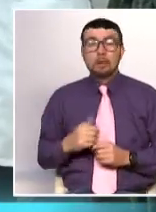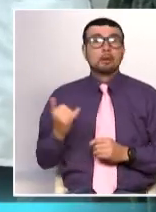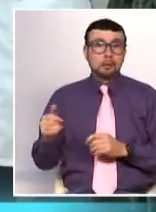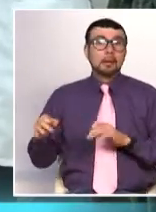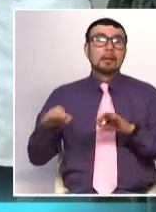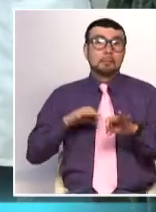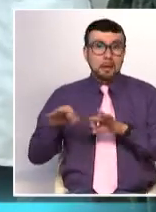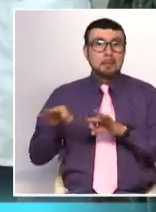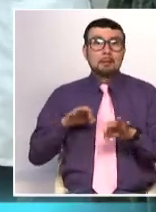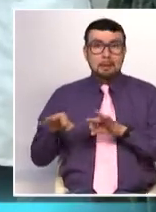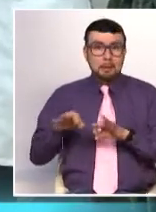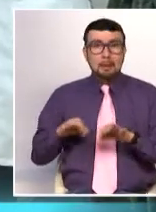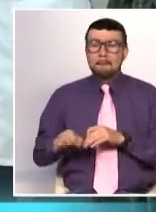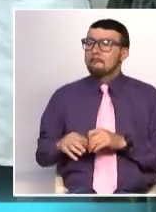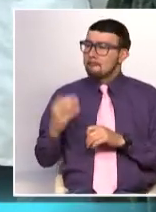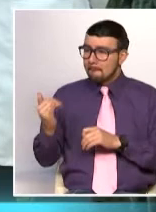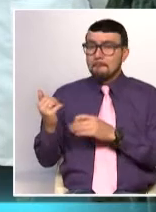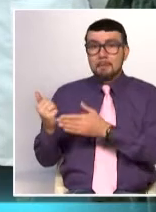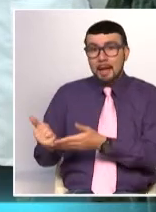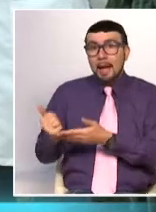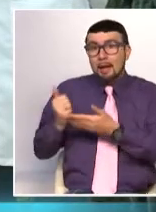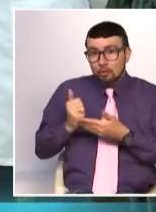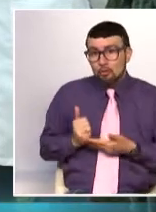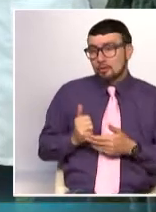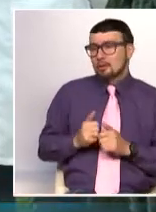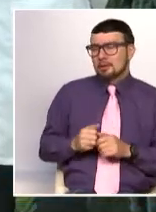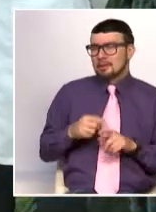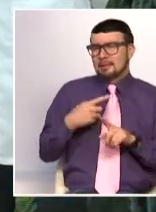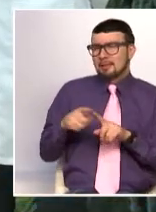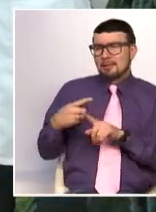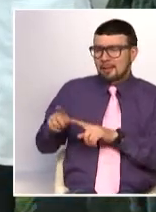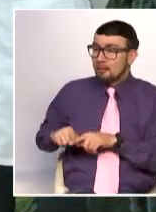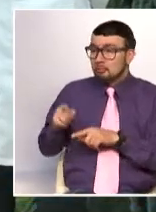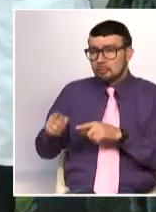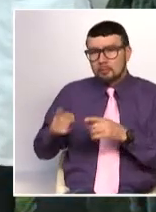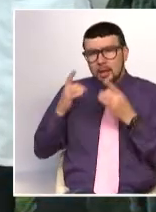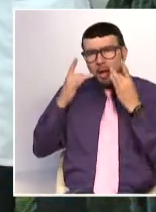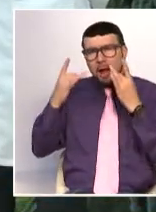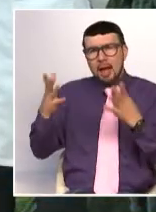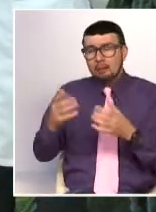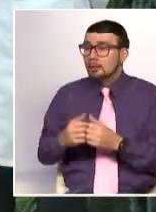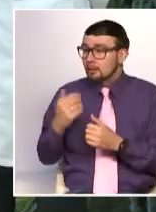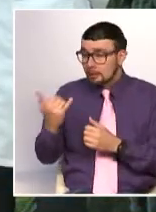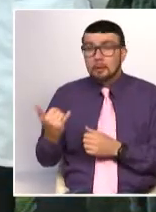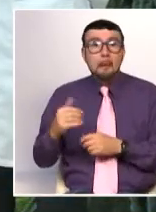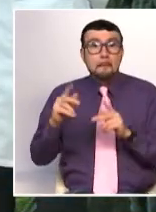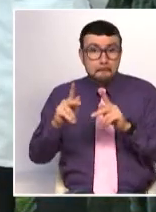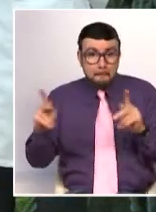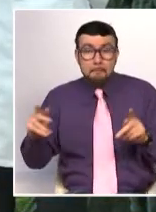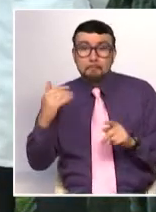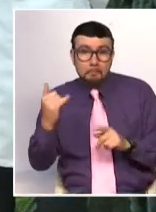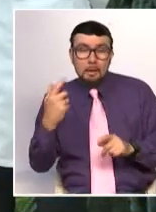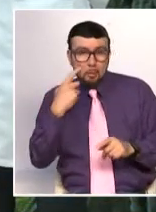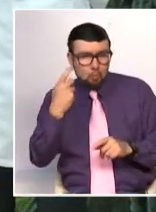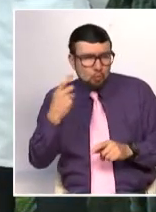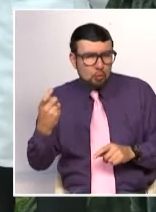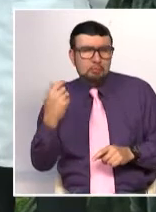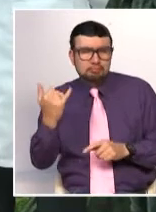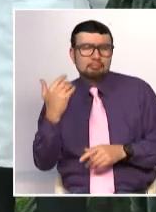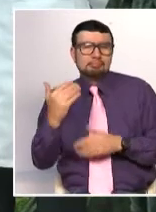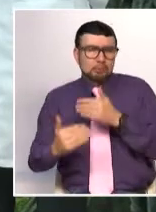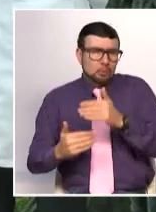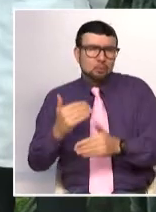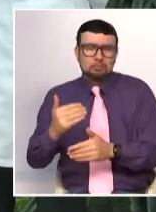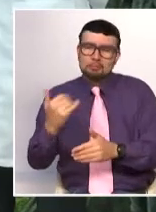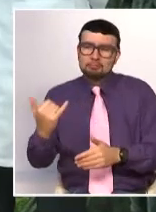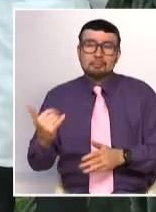pero hay ayudas pew ticas más grandes que hacemos para estos pacientes que están buscando procesos de desintoxicación por ejemplo